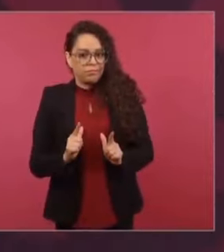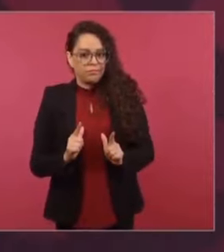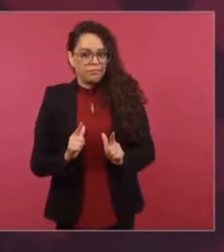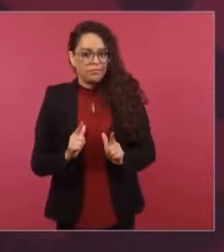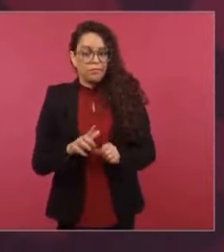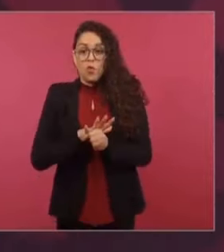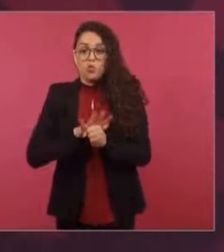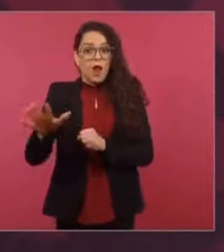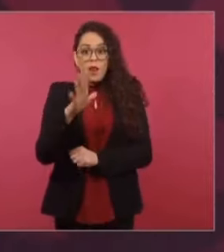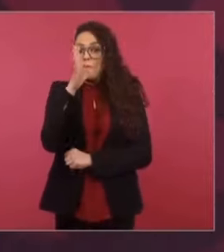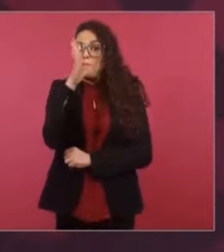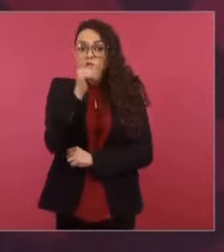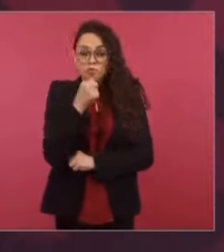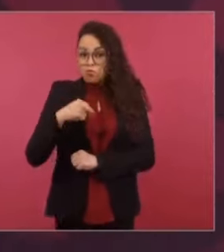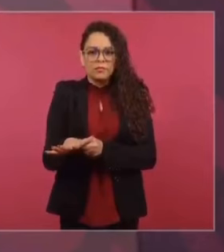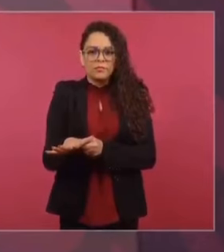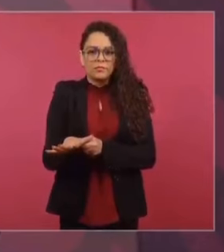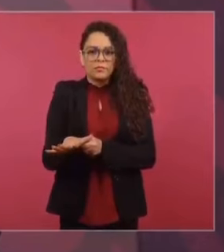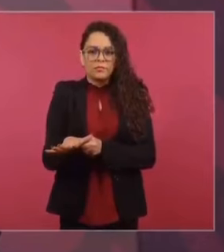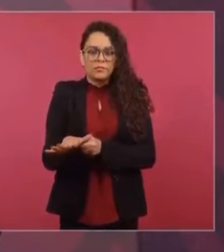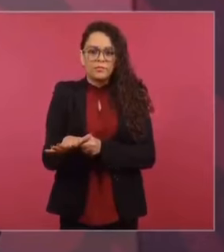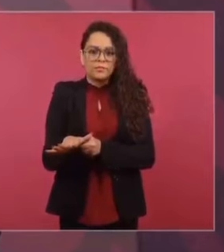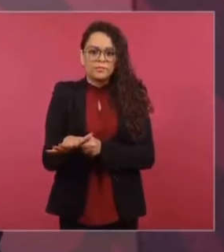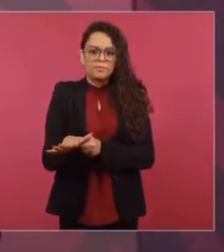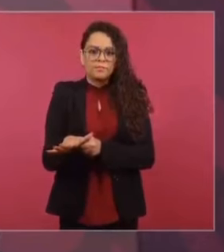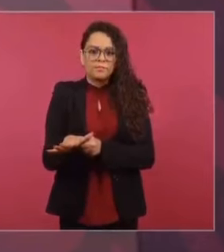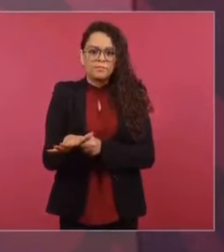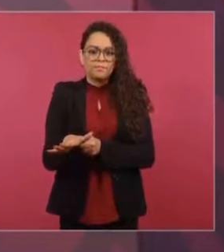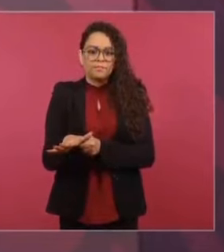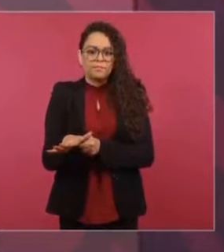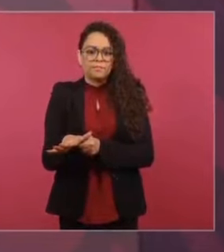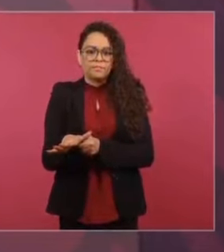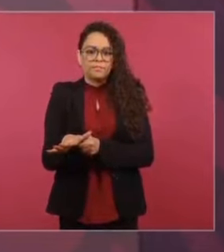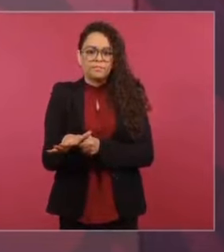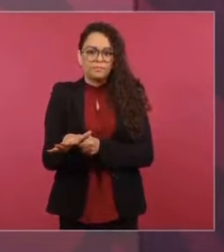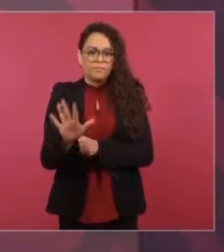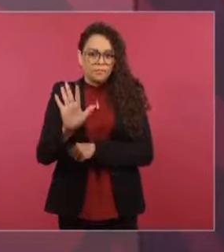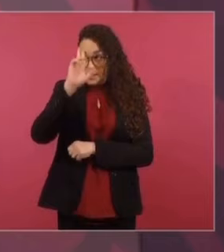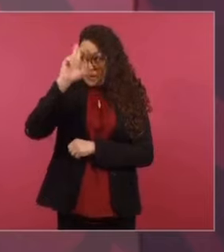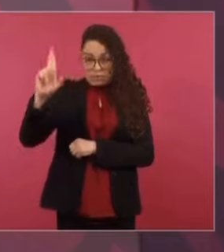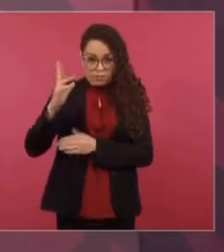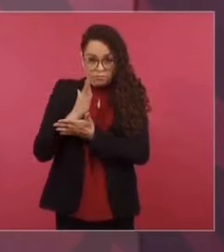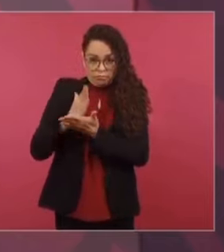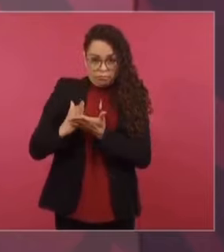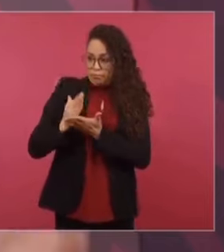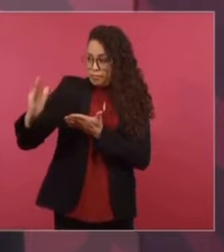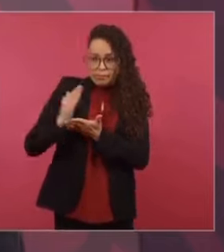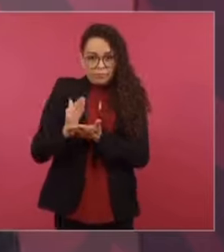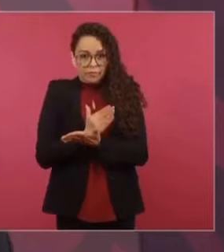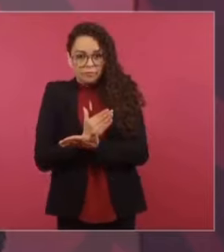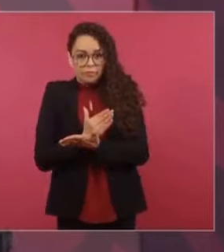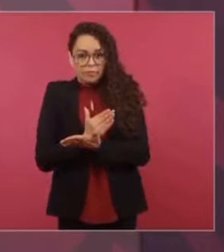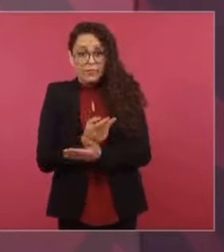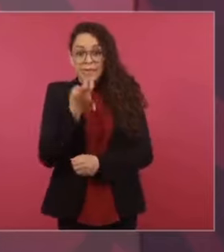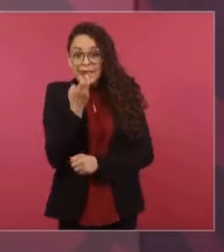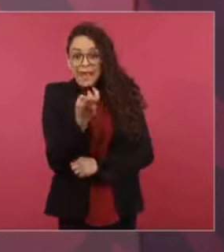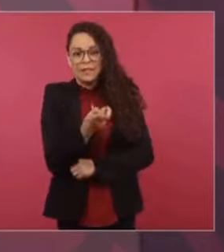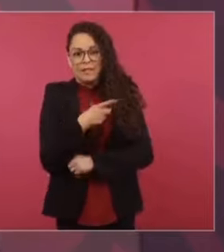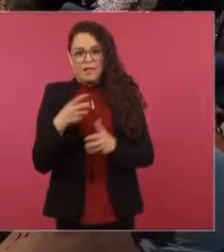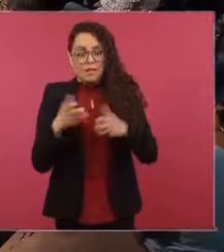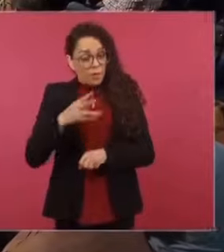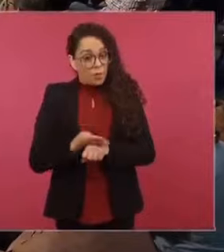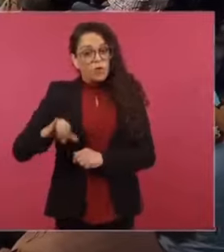puede? ¿Qué no vamos a admitir? O ¿cómo pintamos la razón? Eso es interesante,